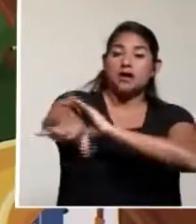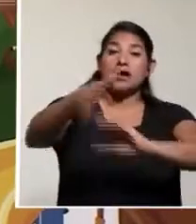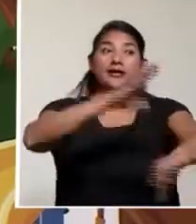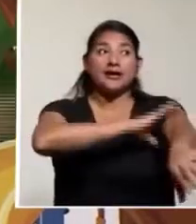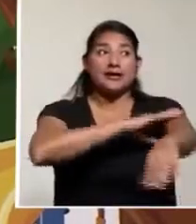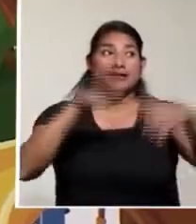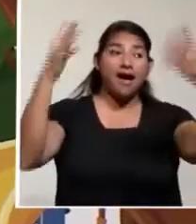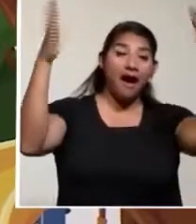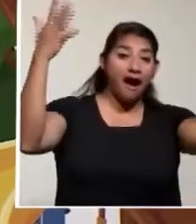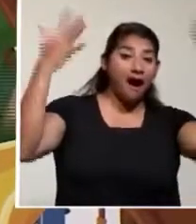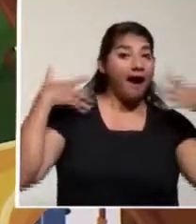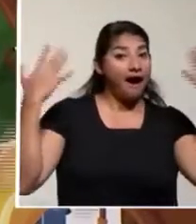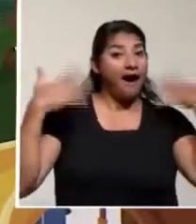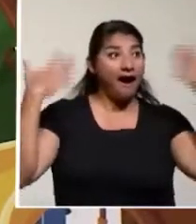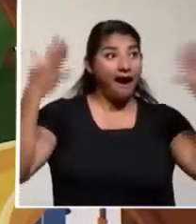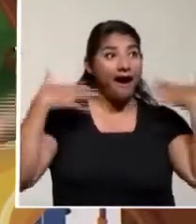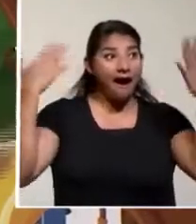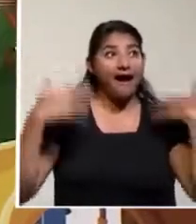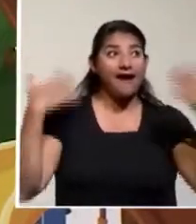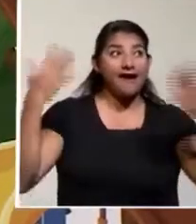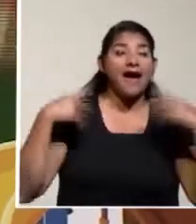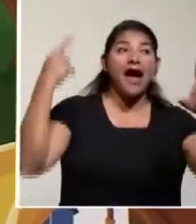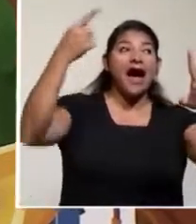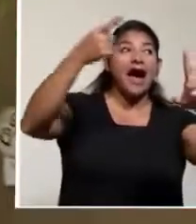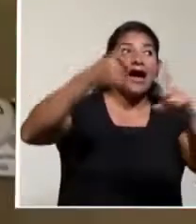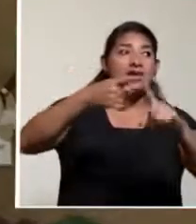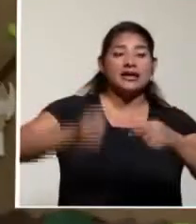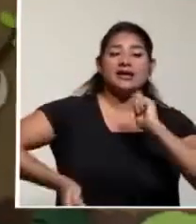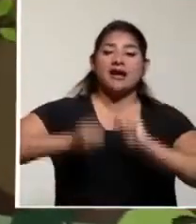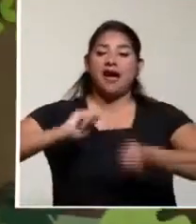con alegría hasta que pare la